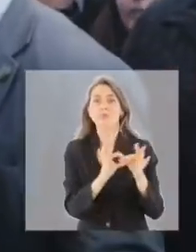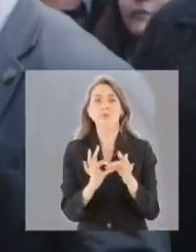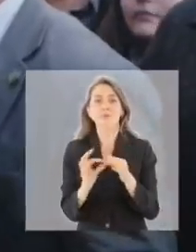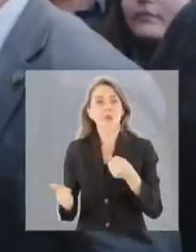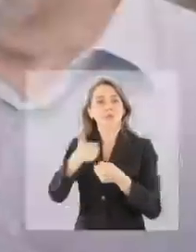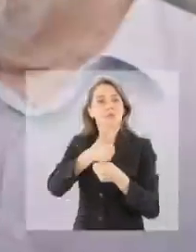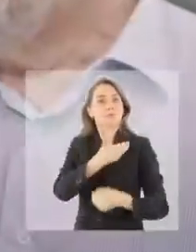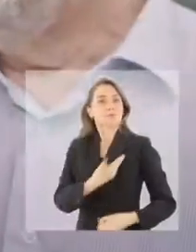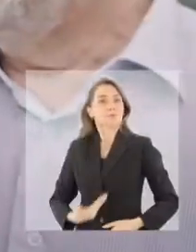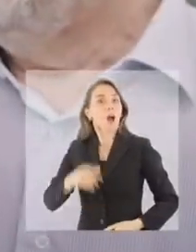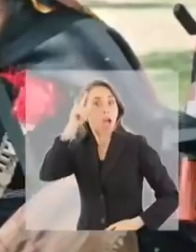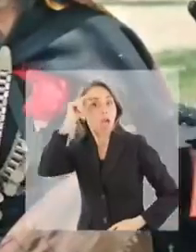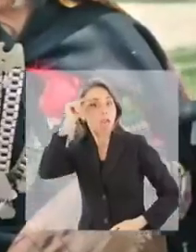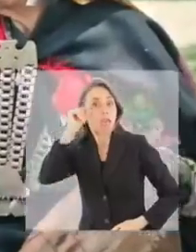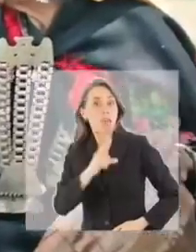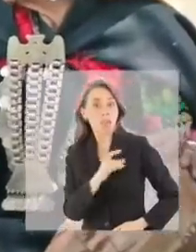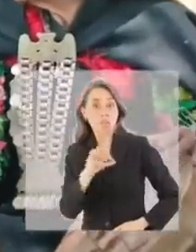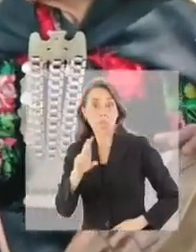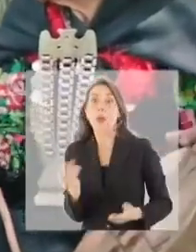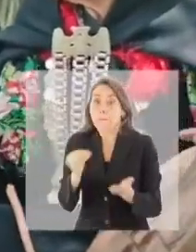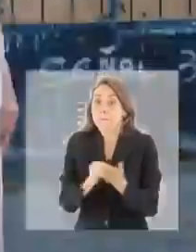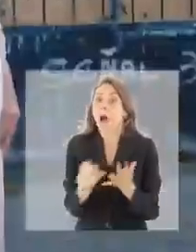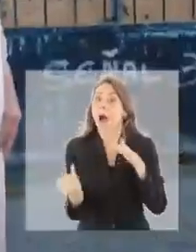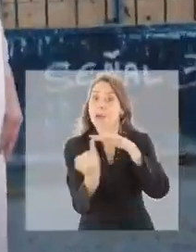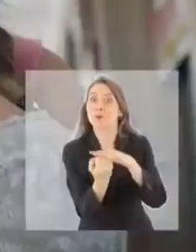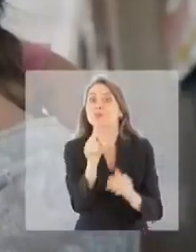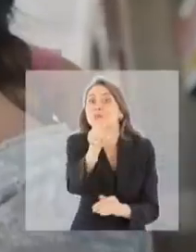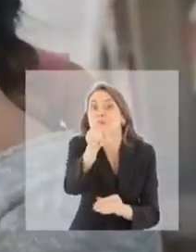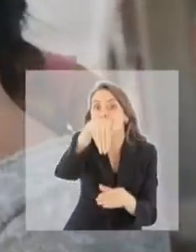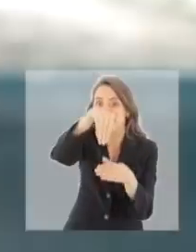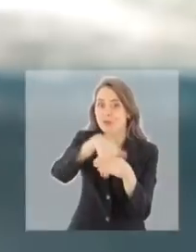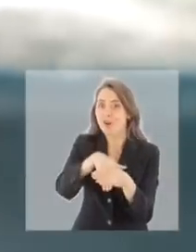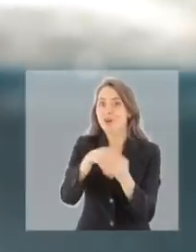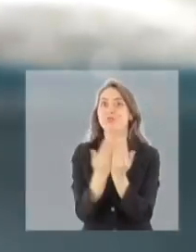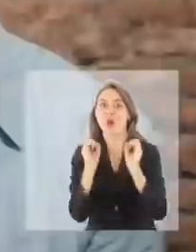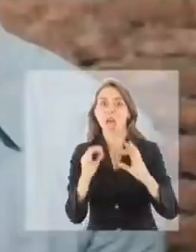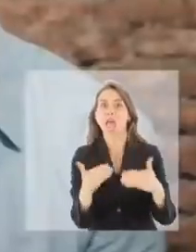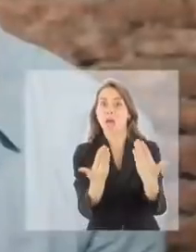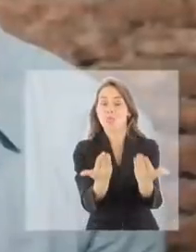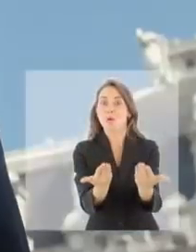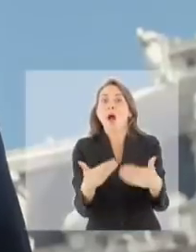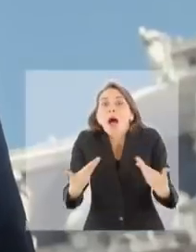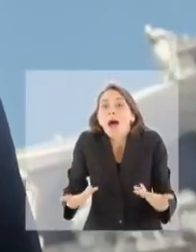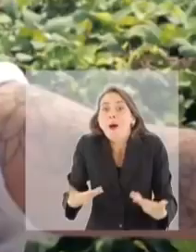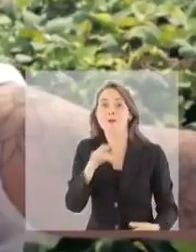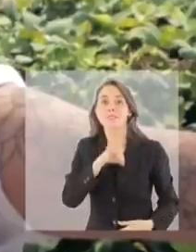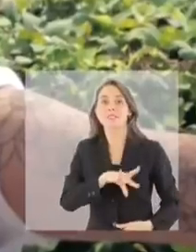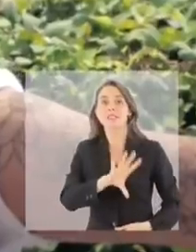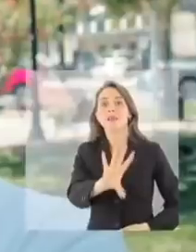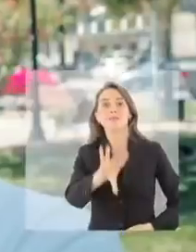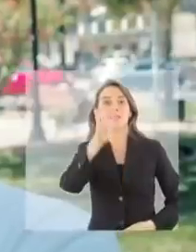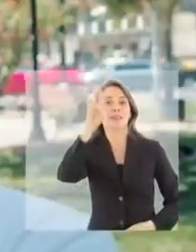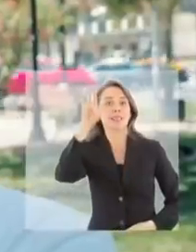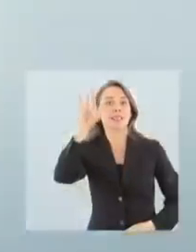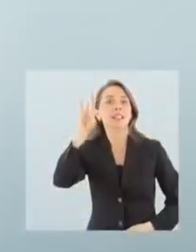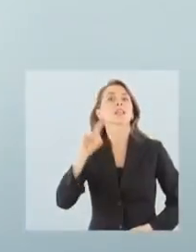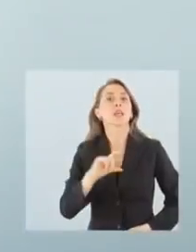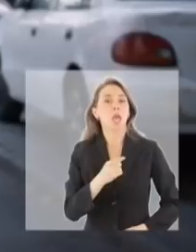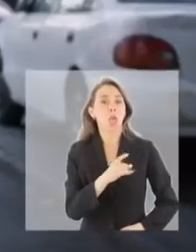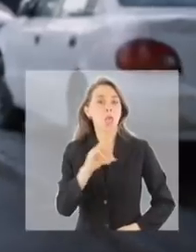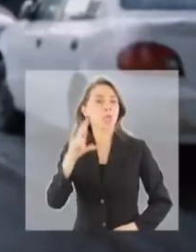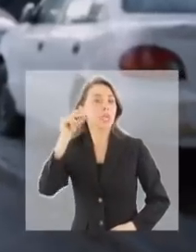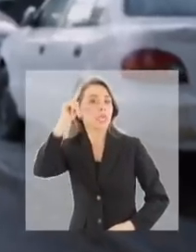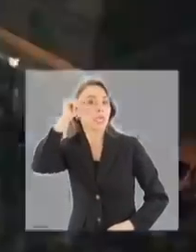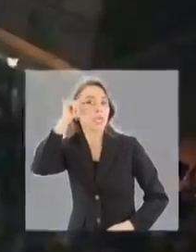es unión, con Guille más inclusión. Tu votación es educación, ahora Chile es la